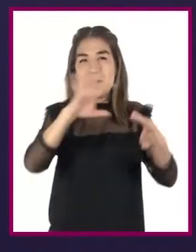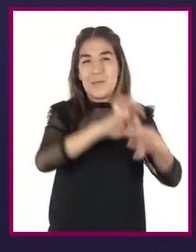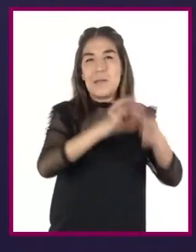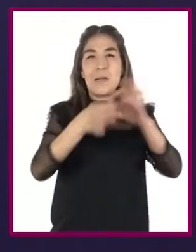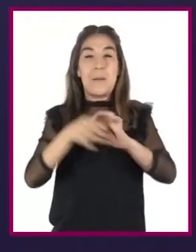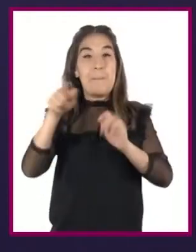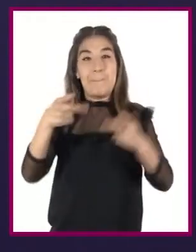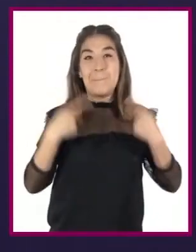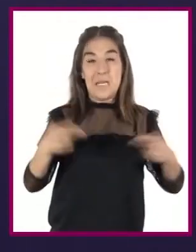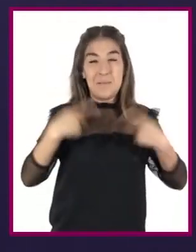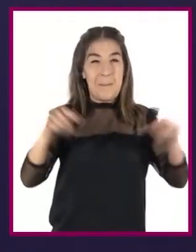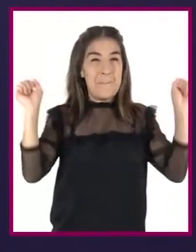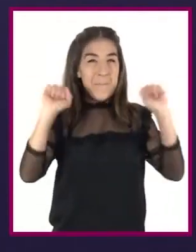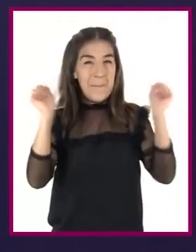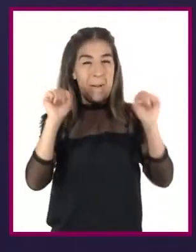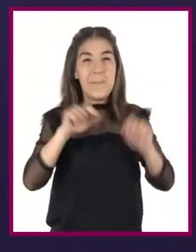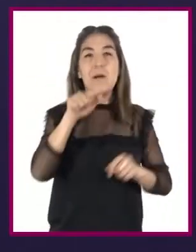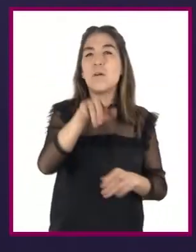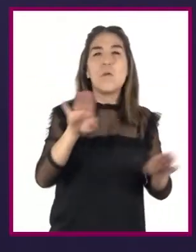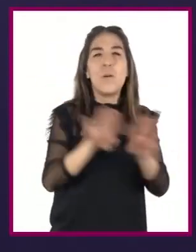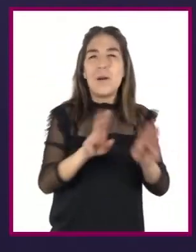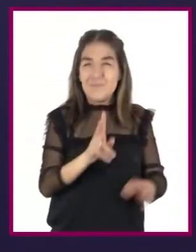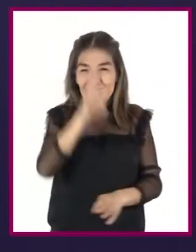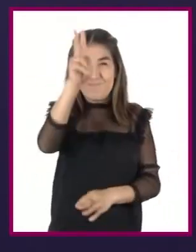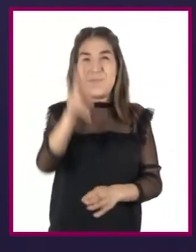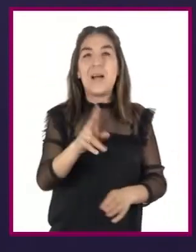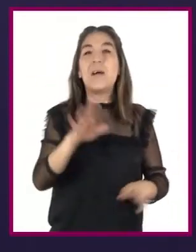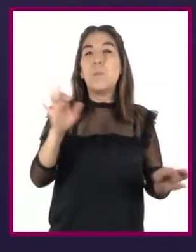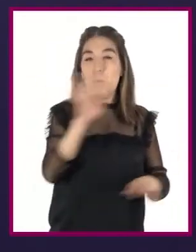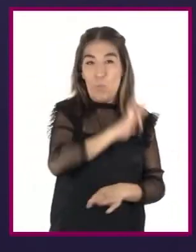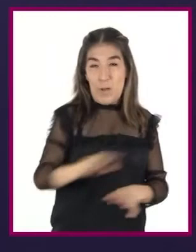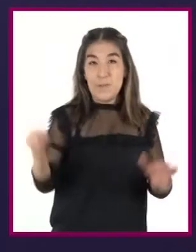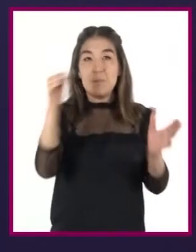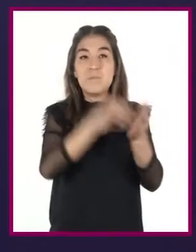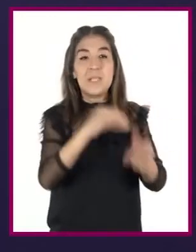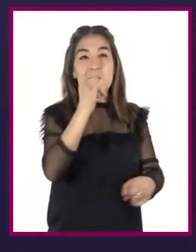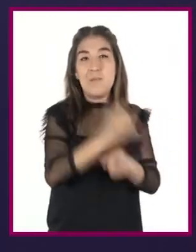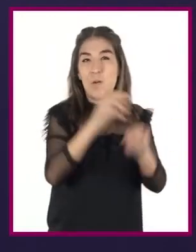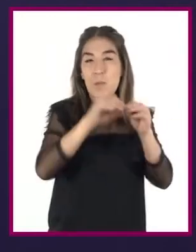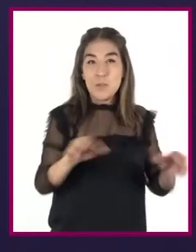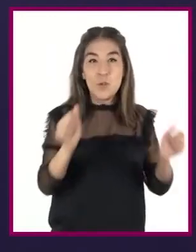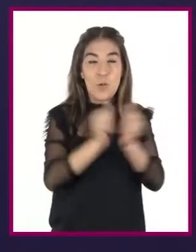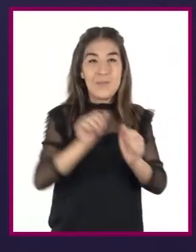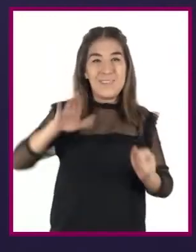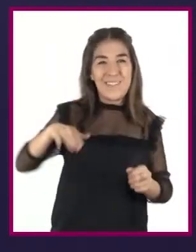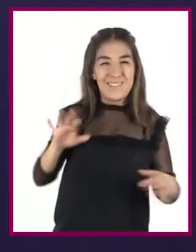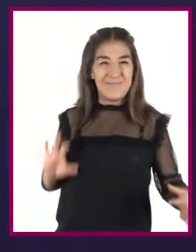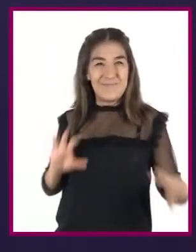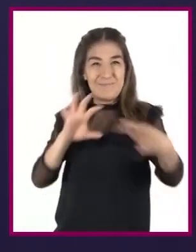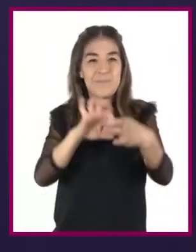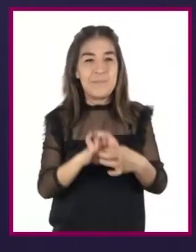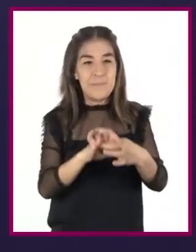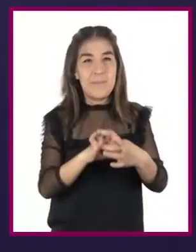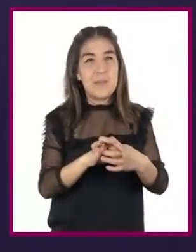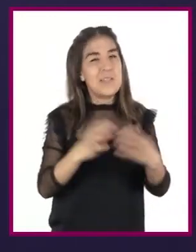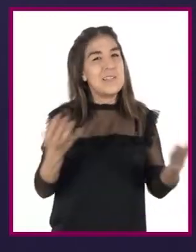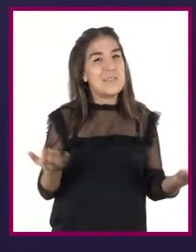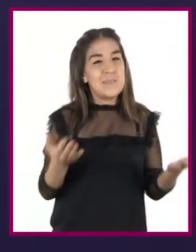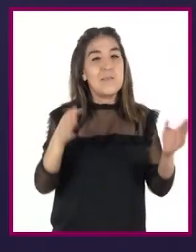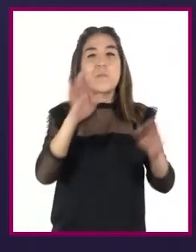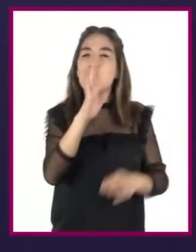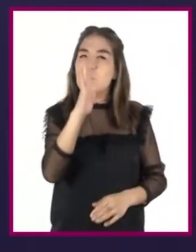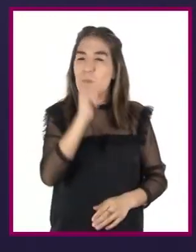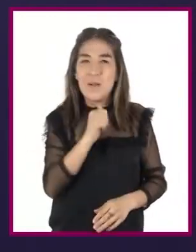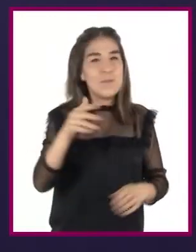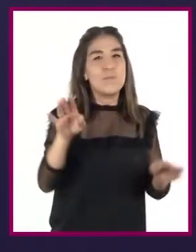atleta desea romper el récord mundial, ¿es posible agrupar el dato con los intervalos que hemos establecido? No es posible integrarlo